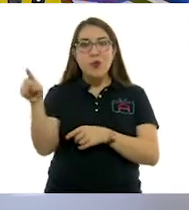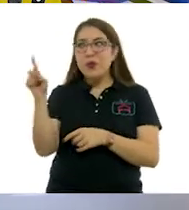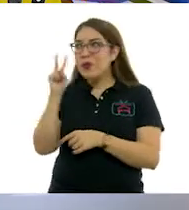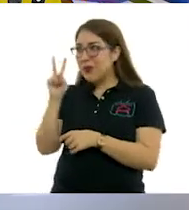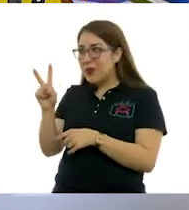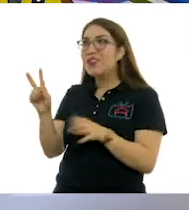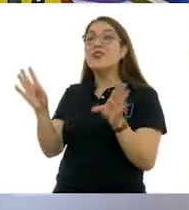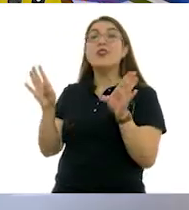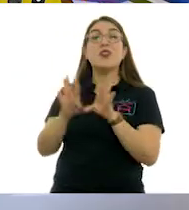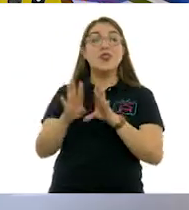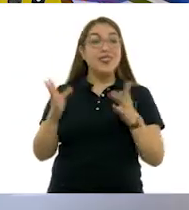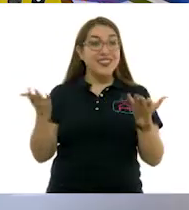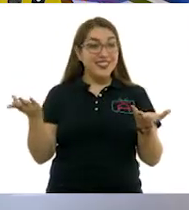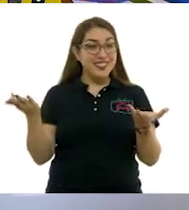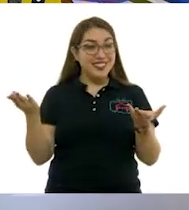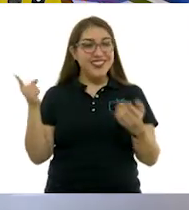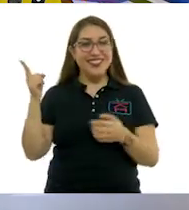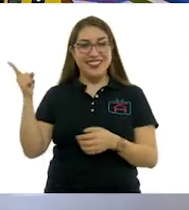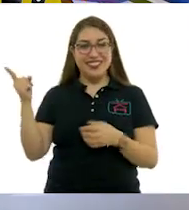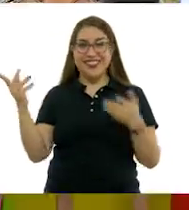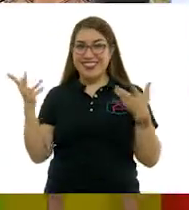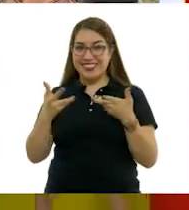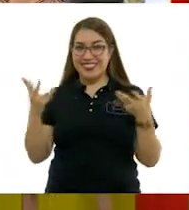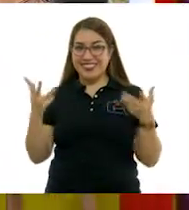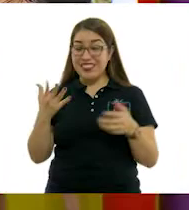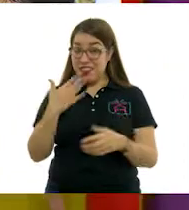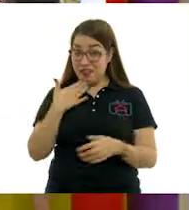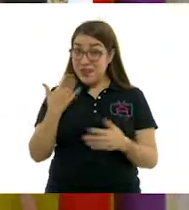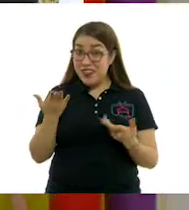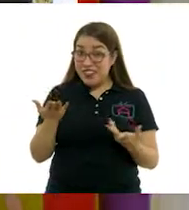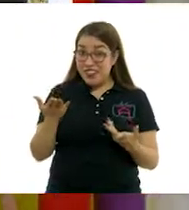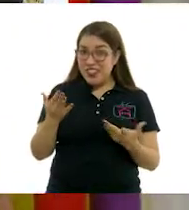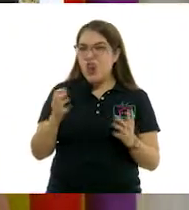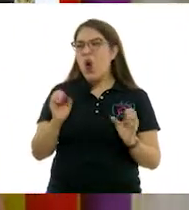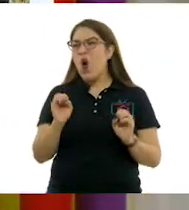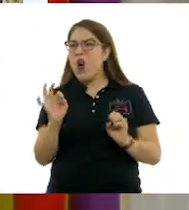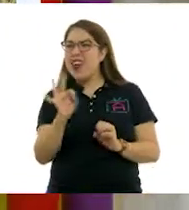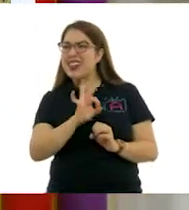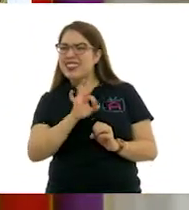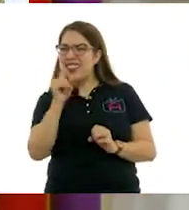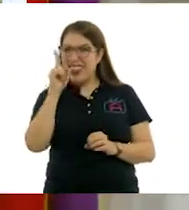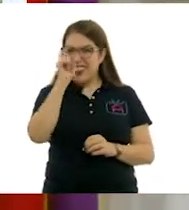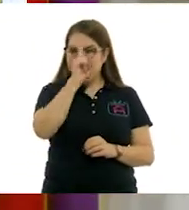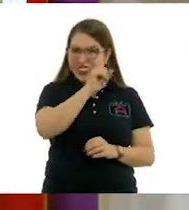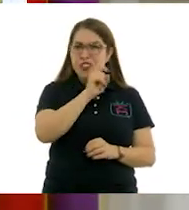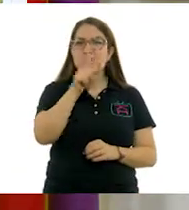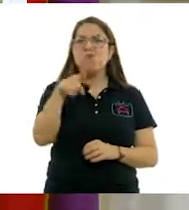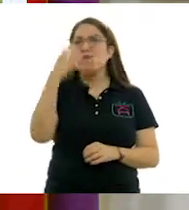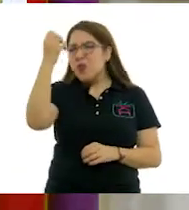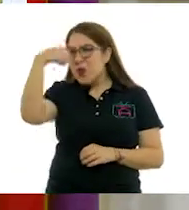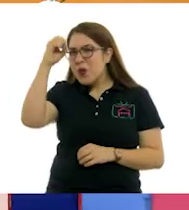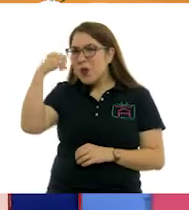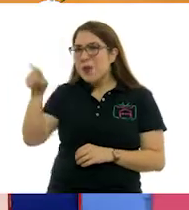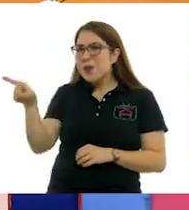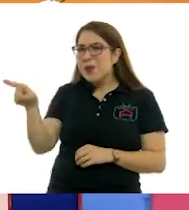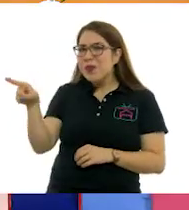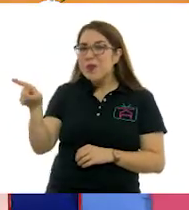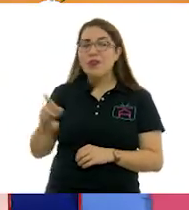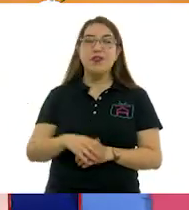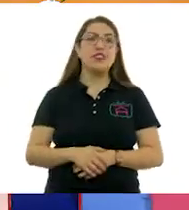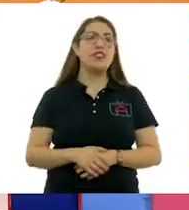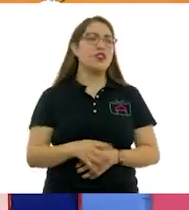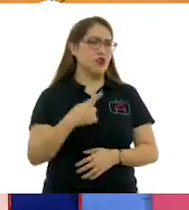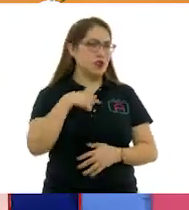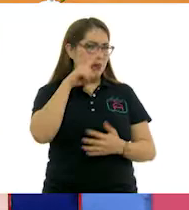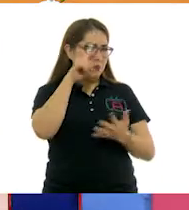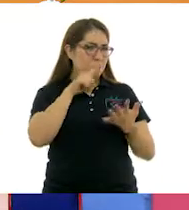¿Pareció esta trayectoria que hizo Eric? ¿Sí la pudo hacer bien o se le dificultó? ¿Tú qué opinas, Eric? Yo creo que